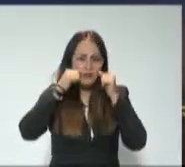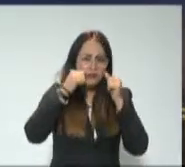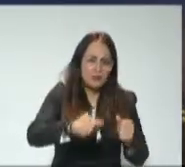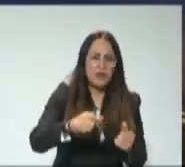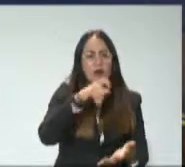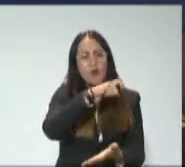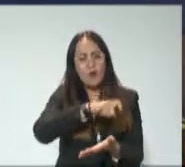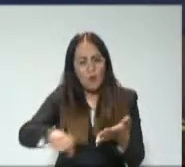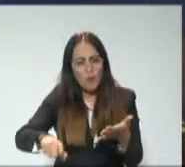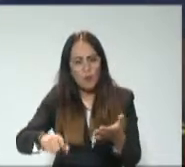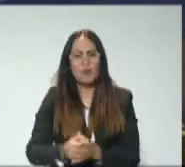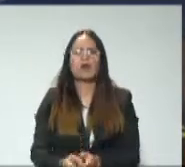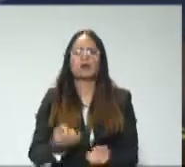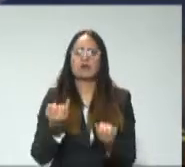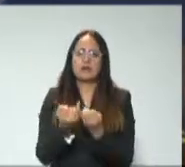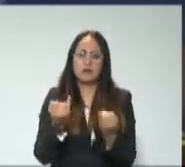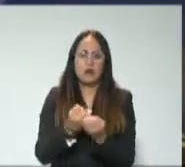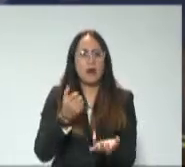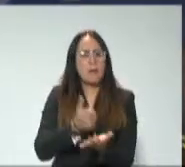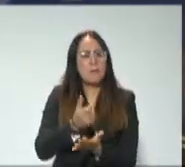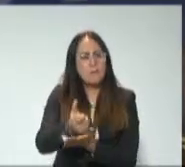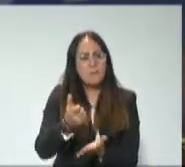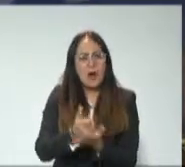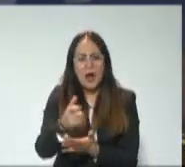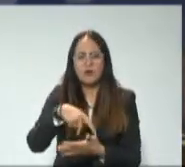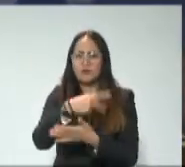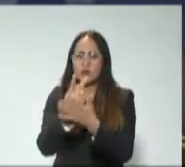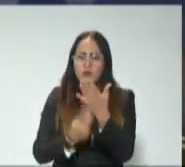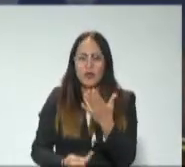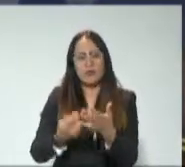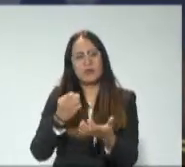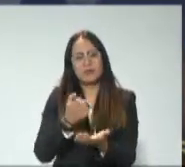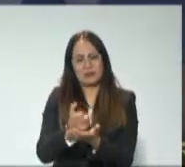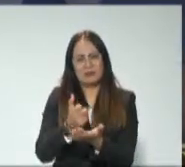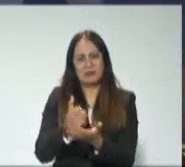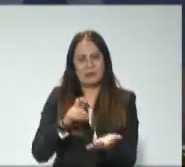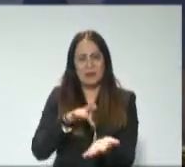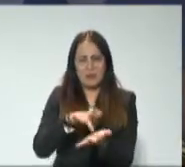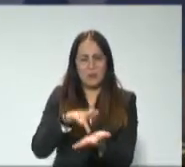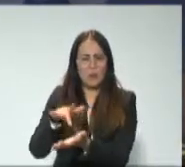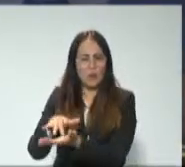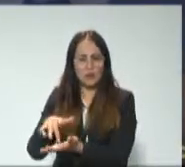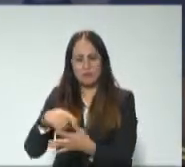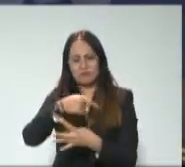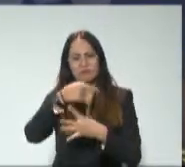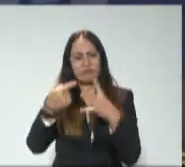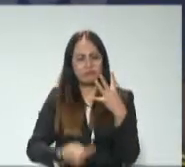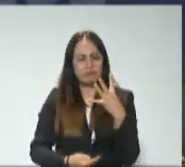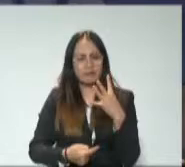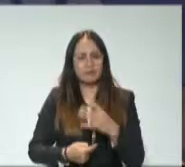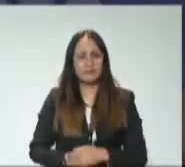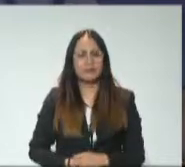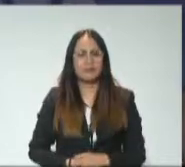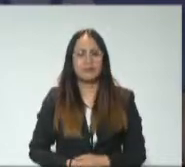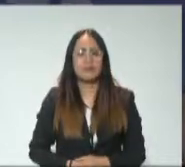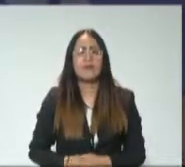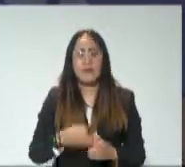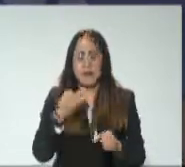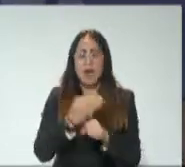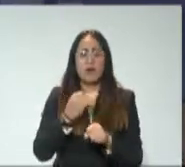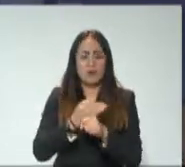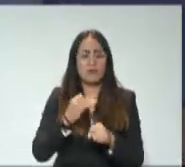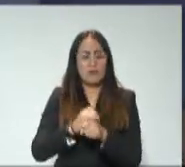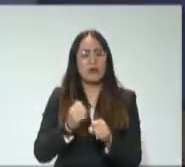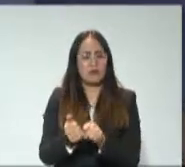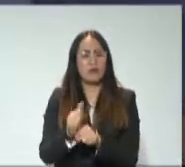compras financiamientos programas y apoyos económicos etcétera que se deriven de la atención de la emergencia